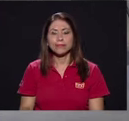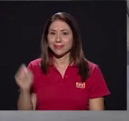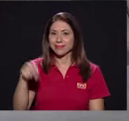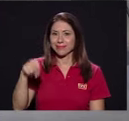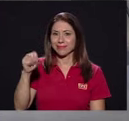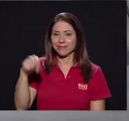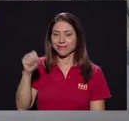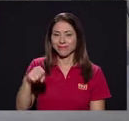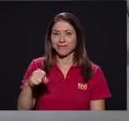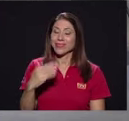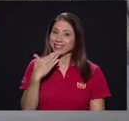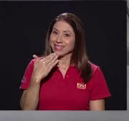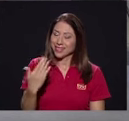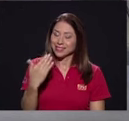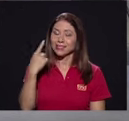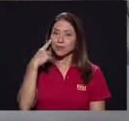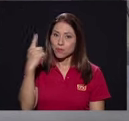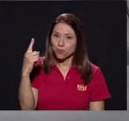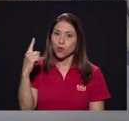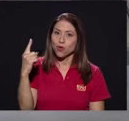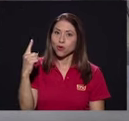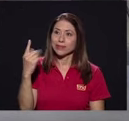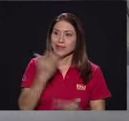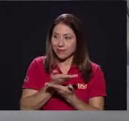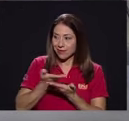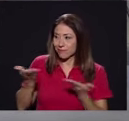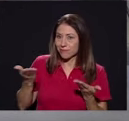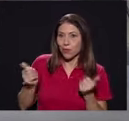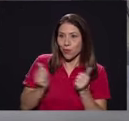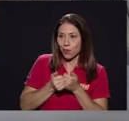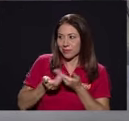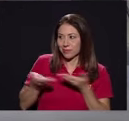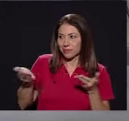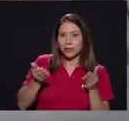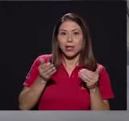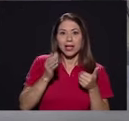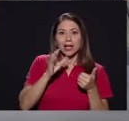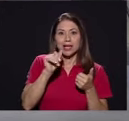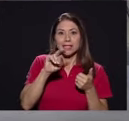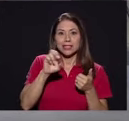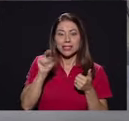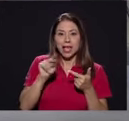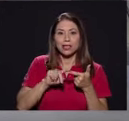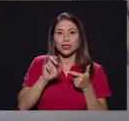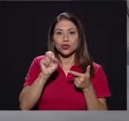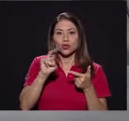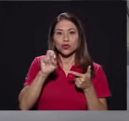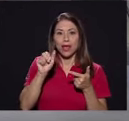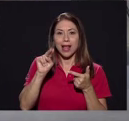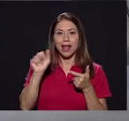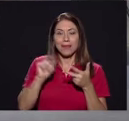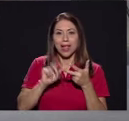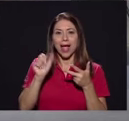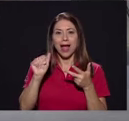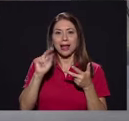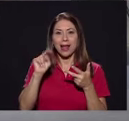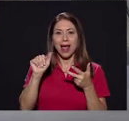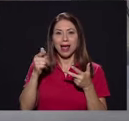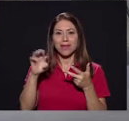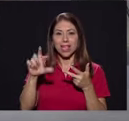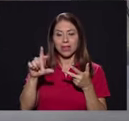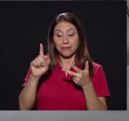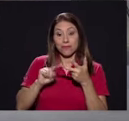Sí, bueno, muchas gracias por estar con Cristian, con Susana y con Ana Gabriel. Y efectivamente, siguiendo